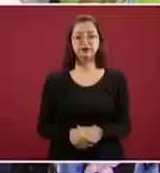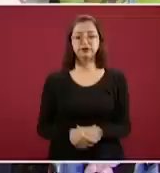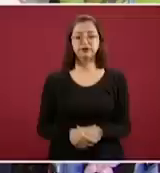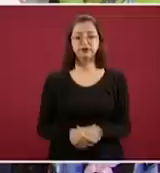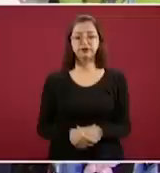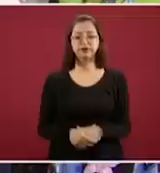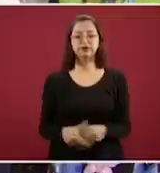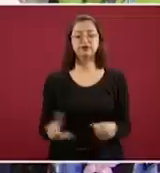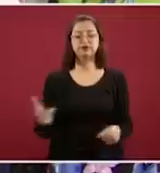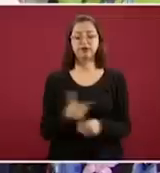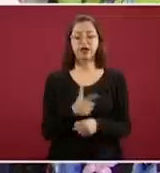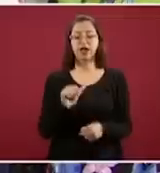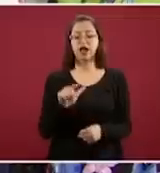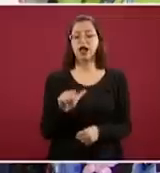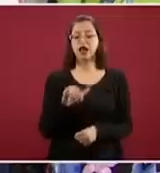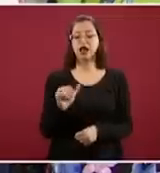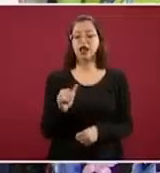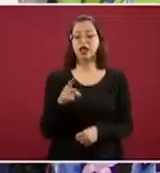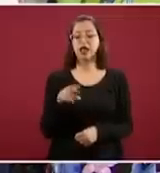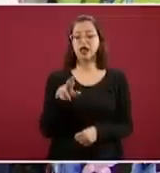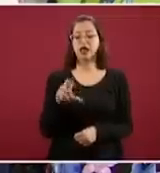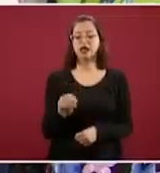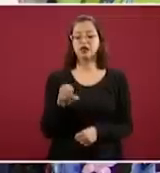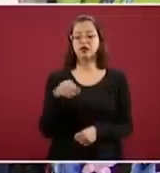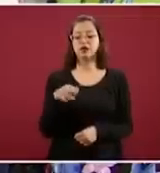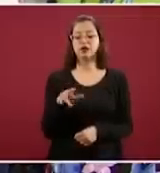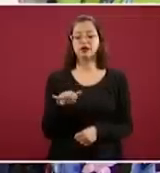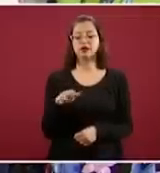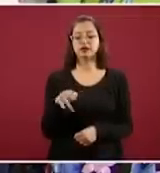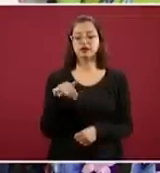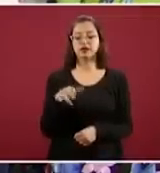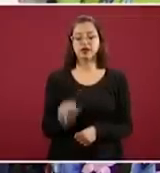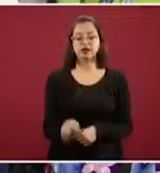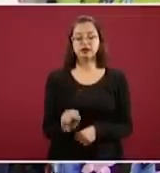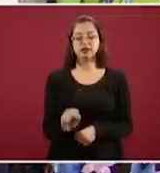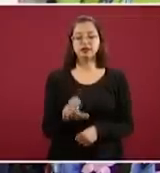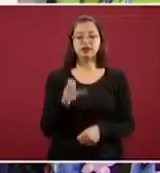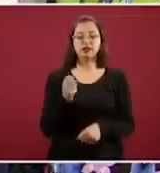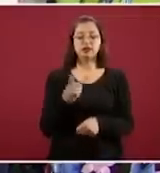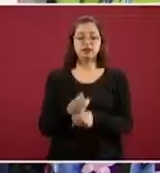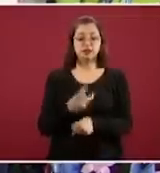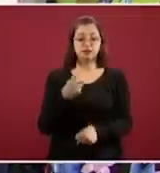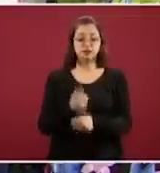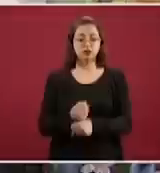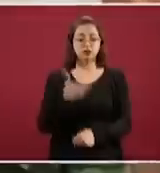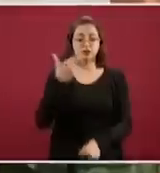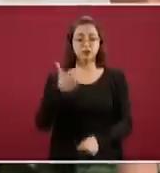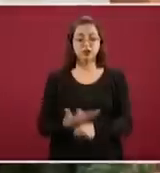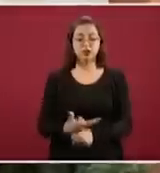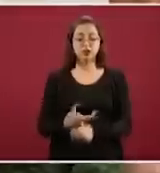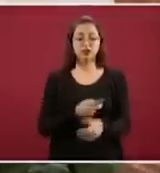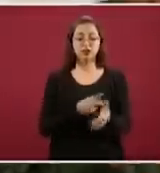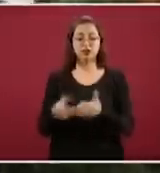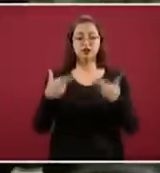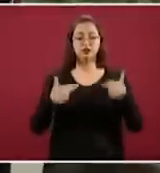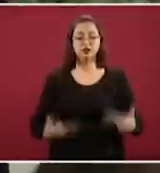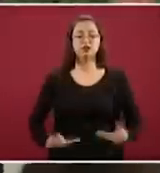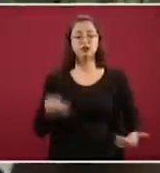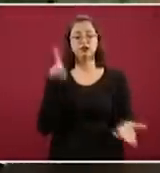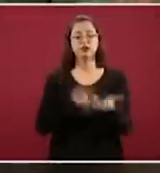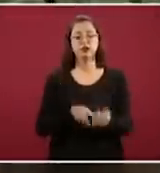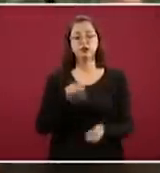El licenciado Alejandro Encinas, subsecretario de Derechos Humanos de la Secretaría de Gobernación.